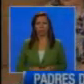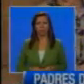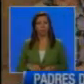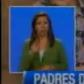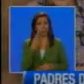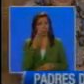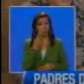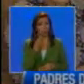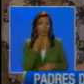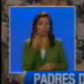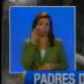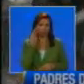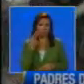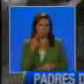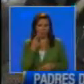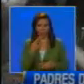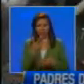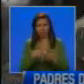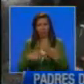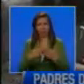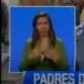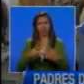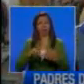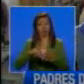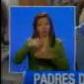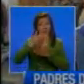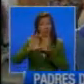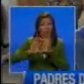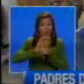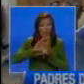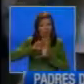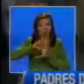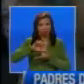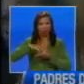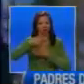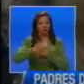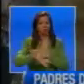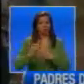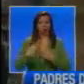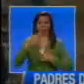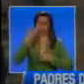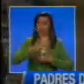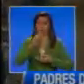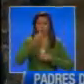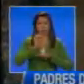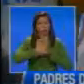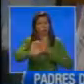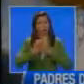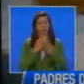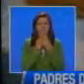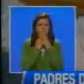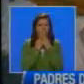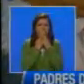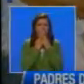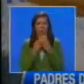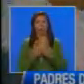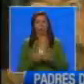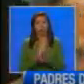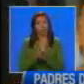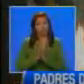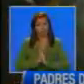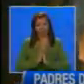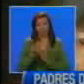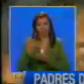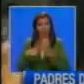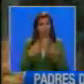11 padres de familia iniciaron una huelga de hambre en los exteriores del Colegio Mejía. Piden que sus hijos sean reintegrados al colegio una vez que salieron